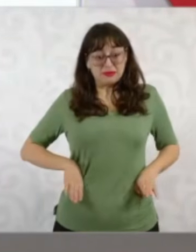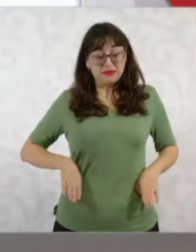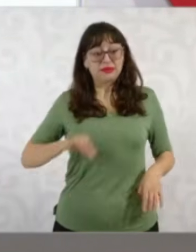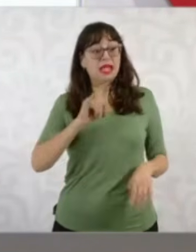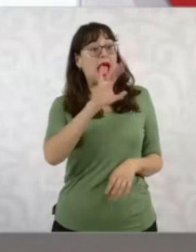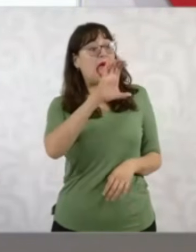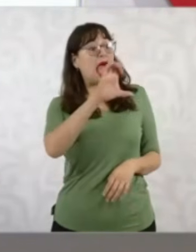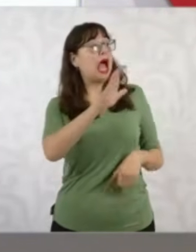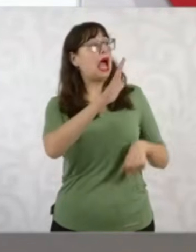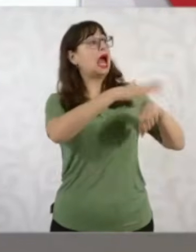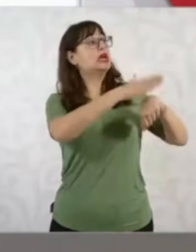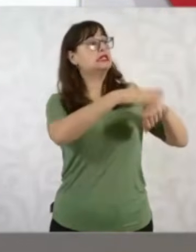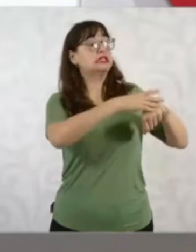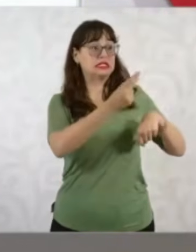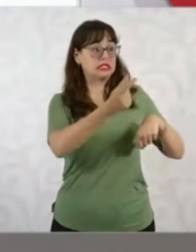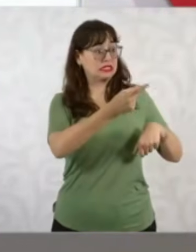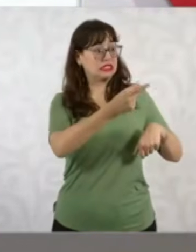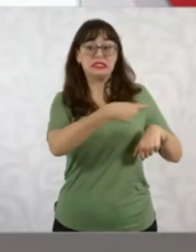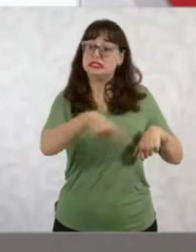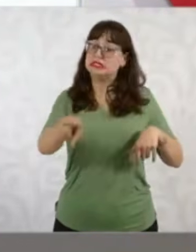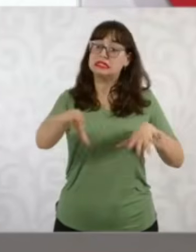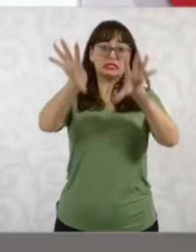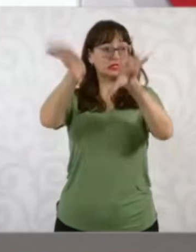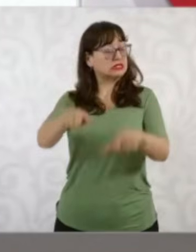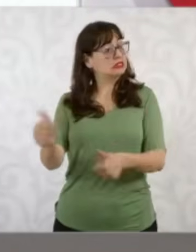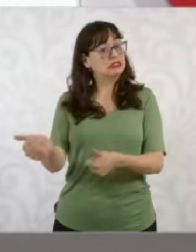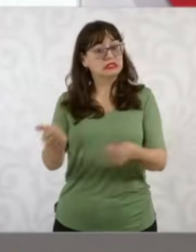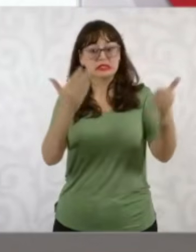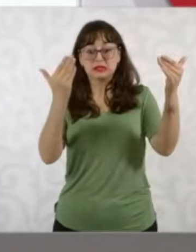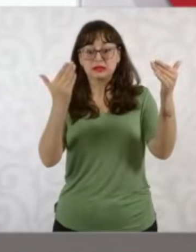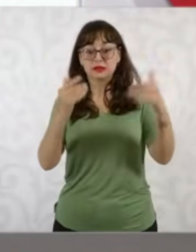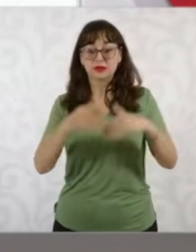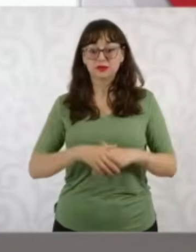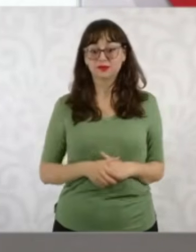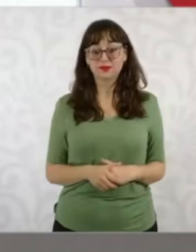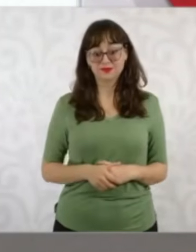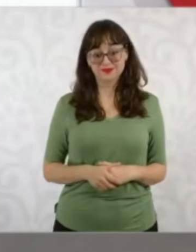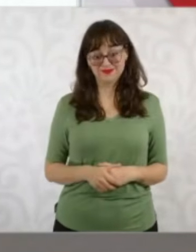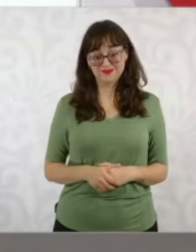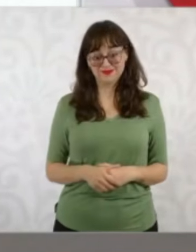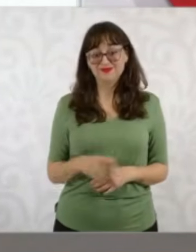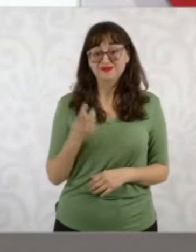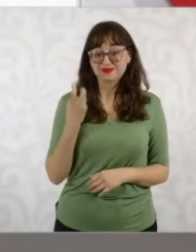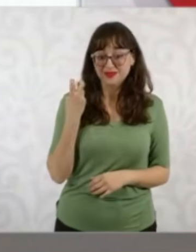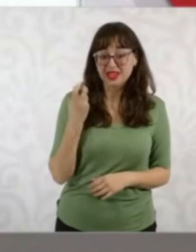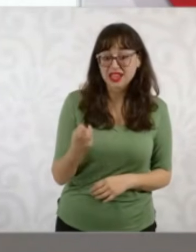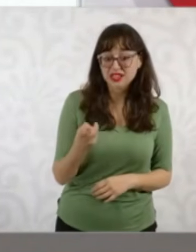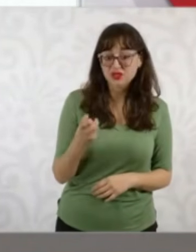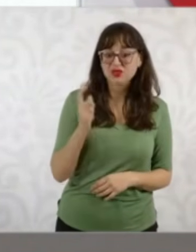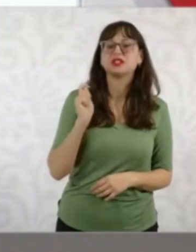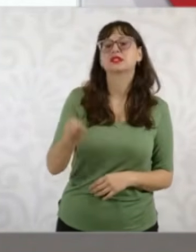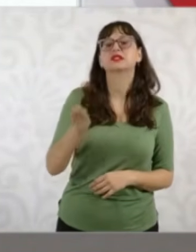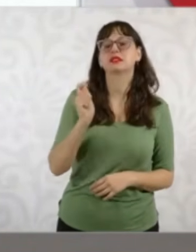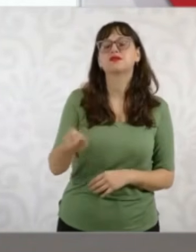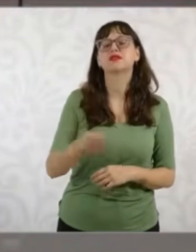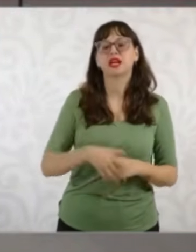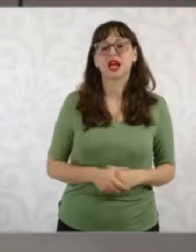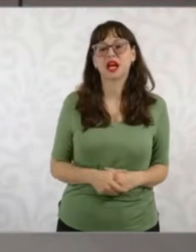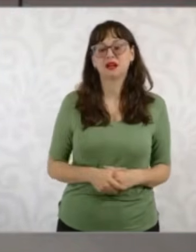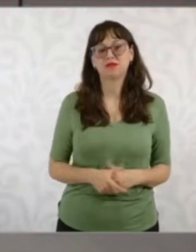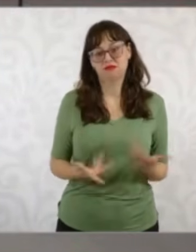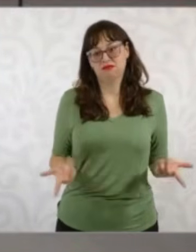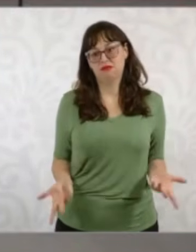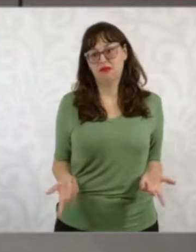tuyo. Retomado este tuit por Salinas Pliego, para poner en contexto qué quiere decir esto, está haciendo